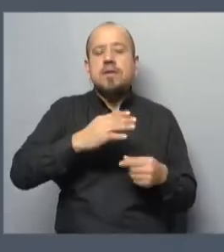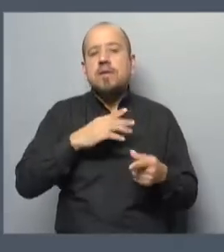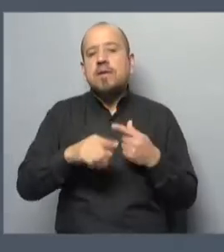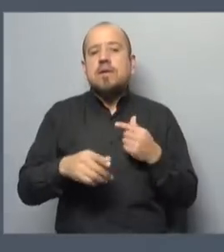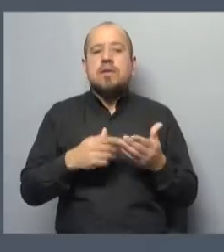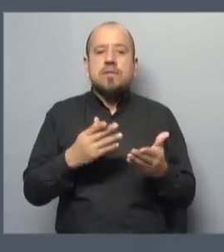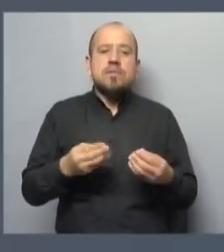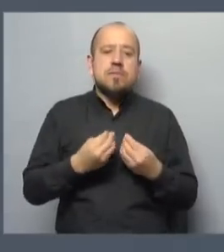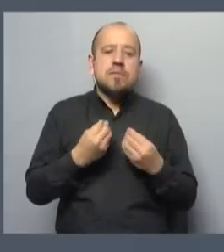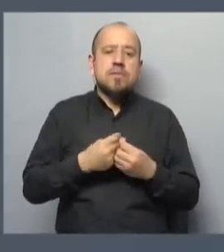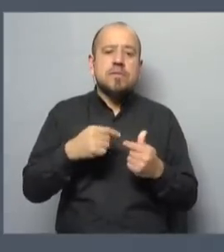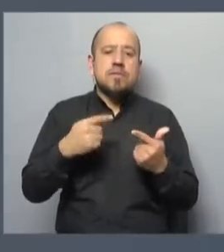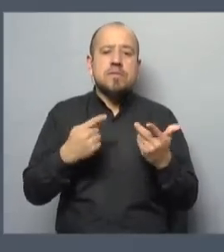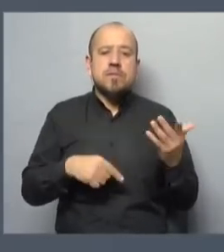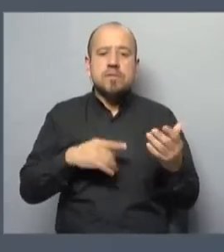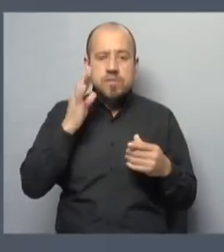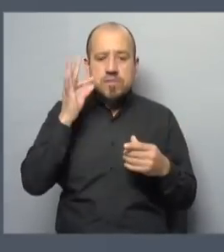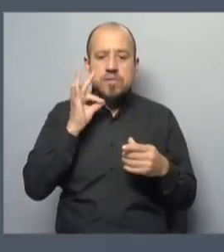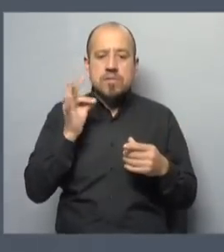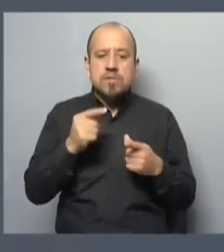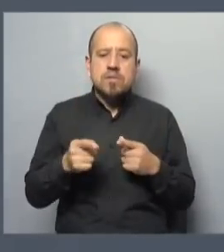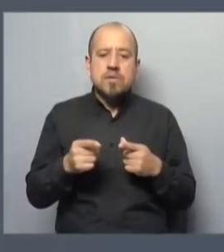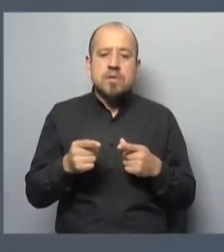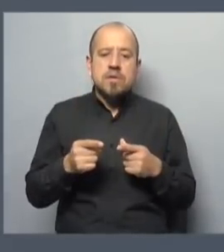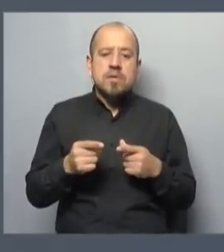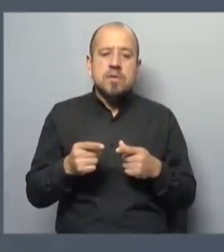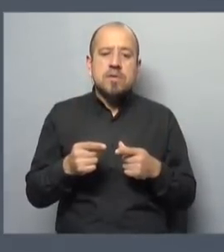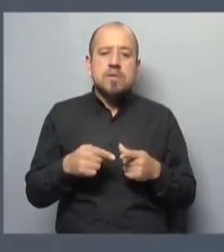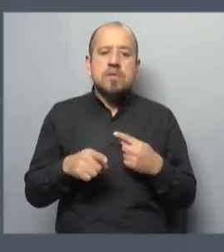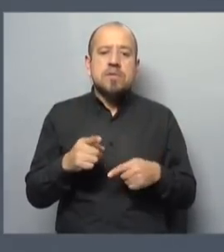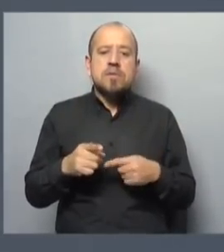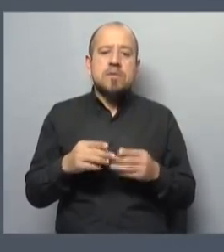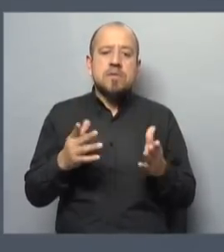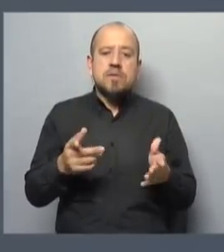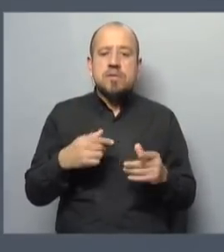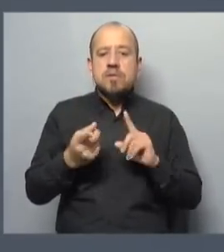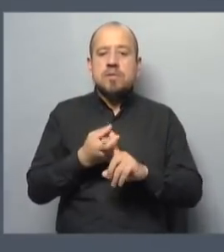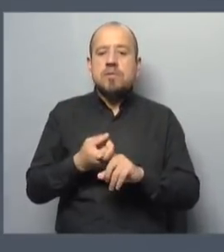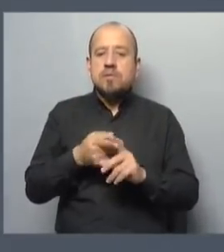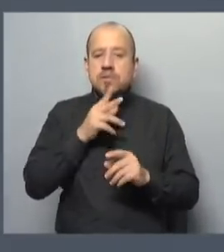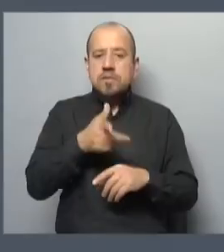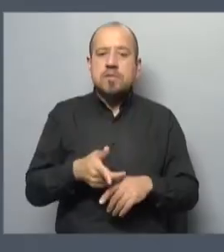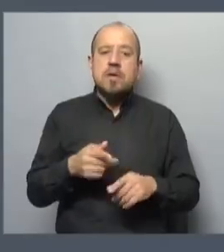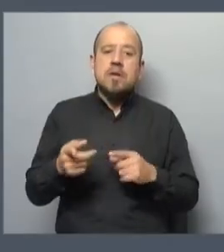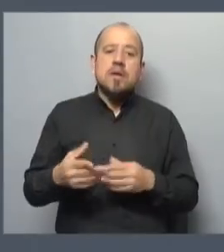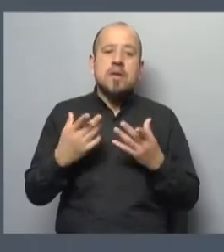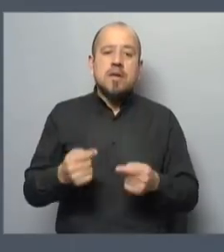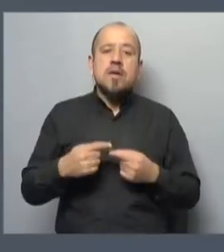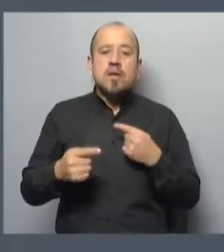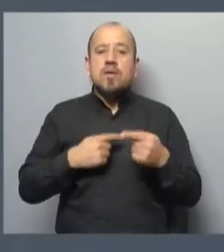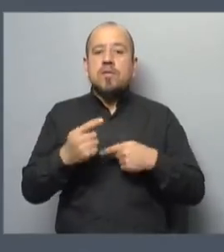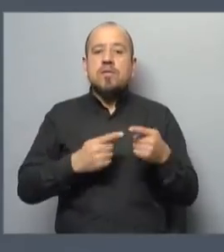y bueno cuando me dieron esa oportunidad ya dejé en contra de la opinión de mis señores mis hijas que me querían ver por lo menos